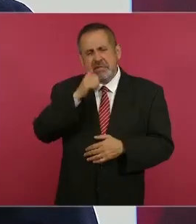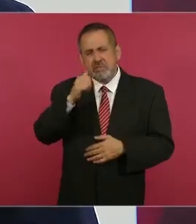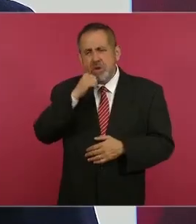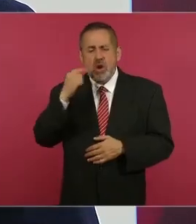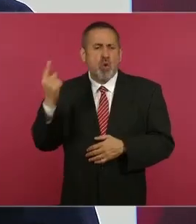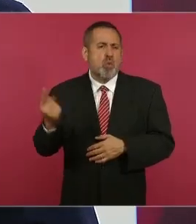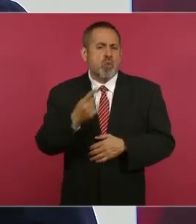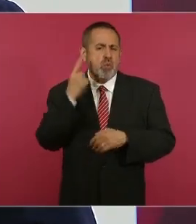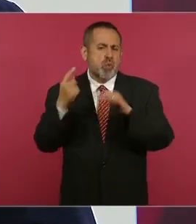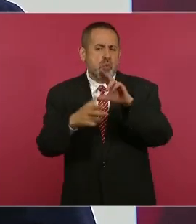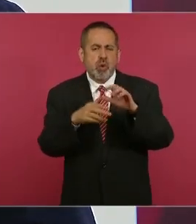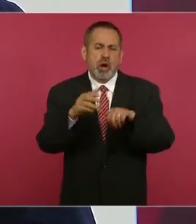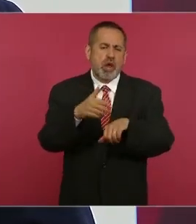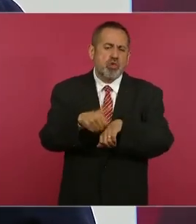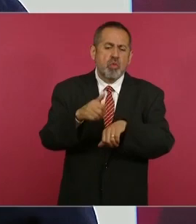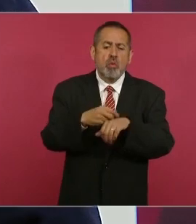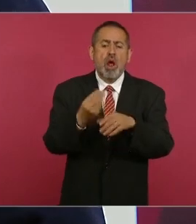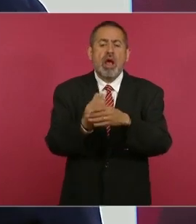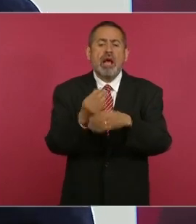1, el Paulín de